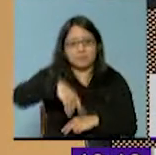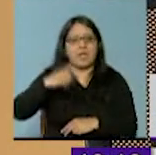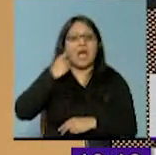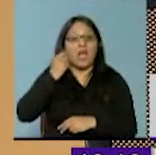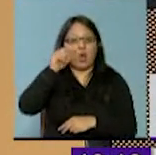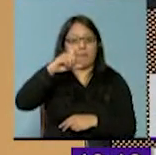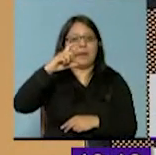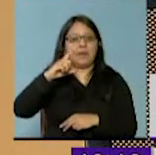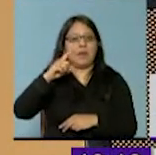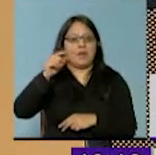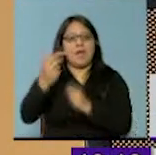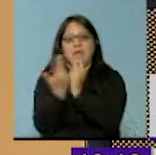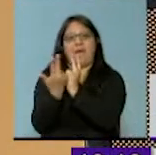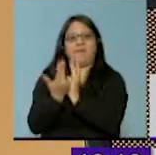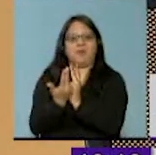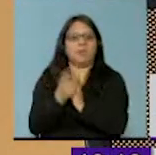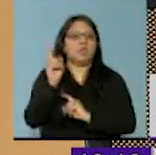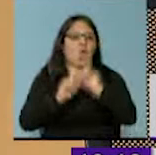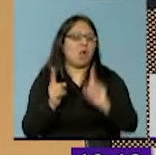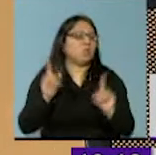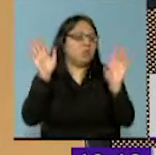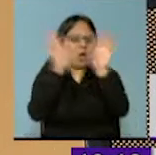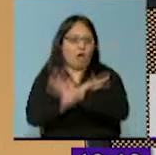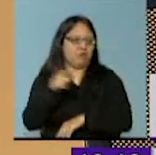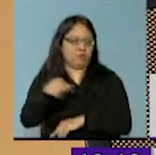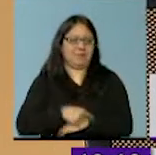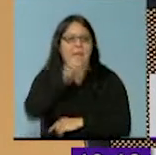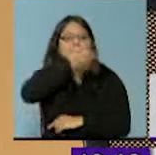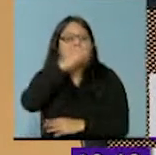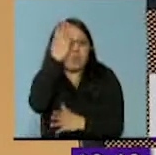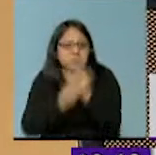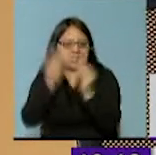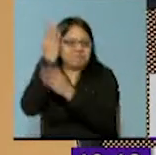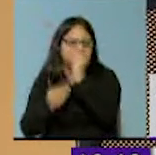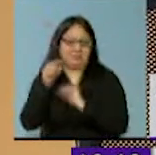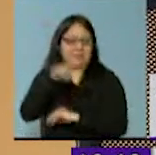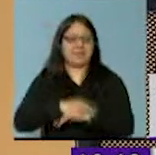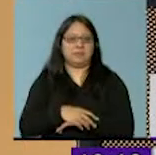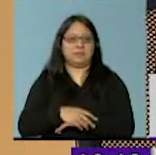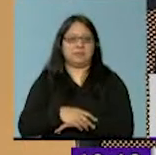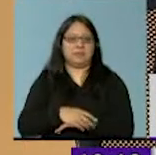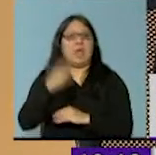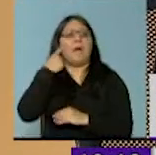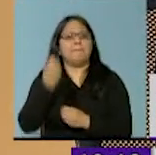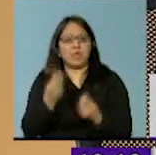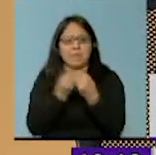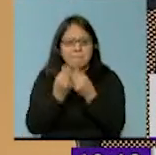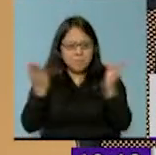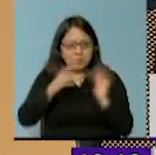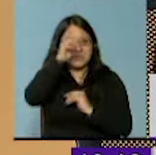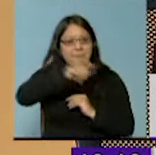de cuestiones malos entendidos. Ahora habría que preguntarle a Emilio Cayo, ¿por qué hay tanta gente que tiene tantos malos entendidos con